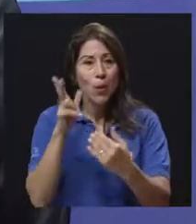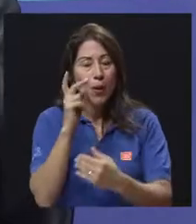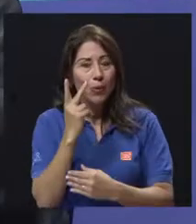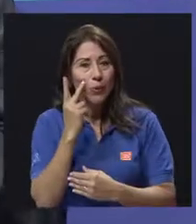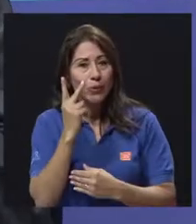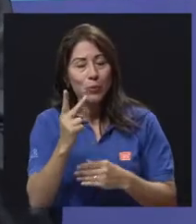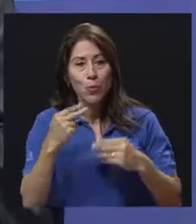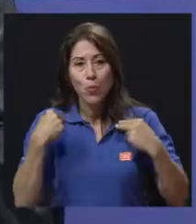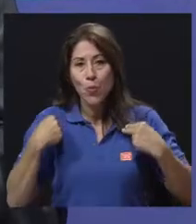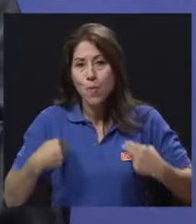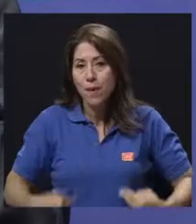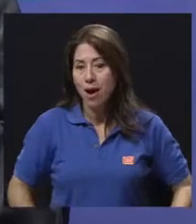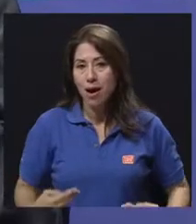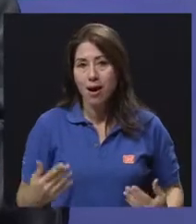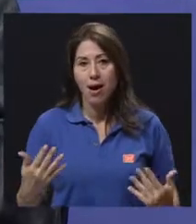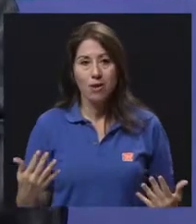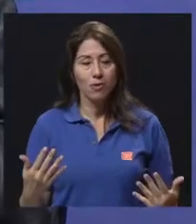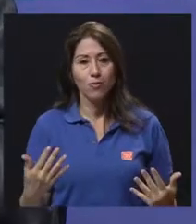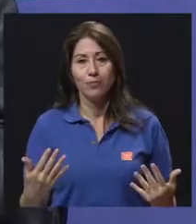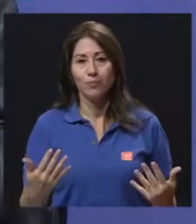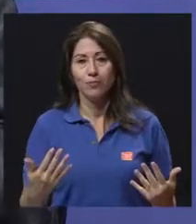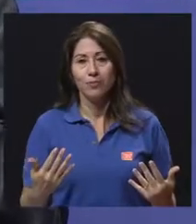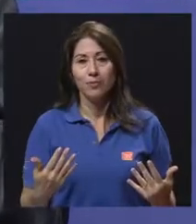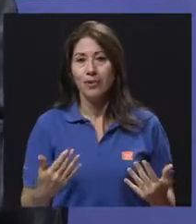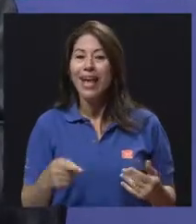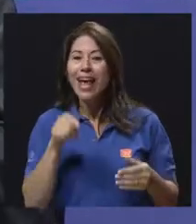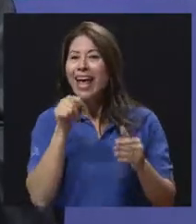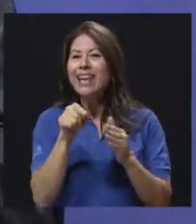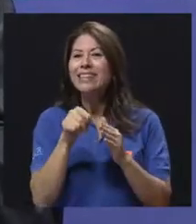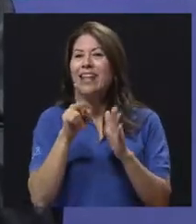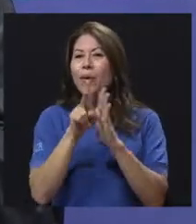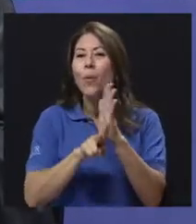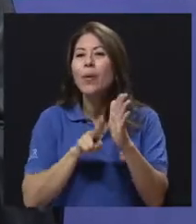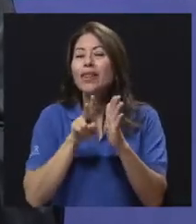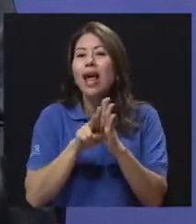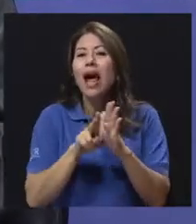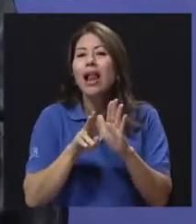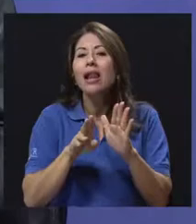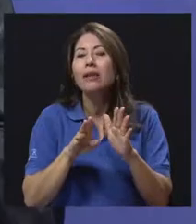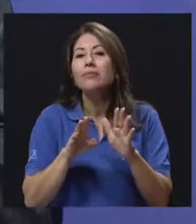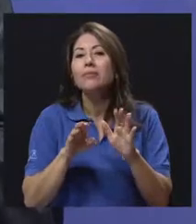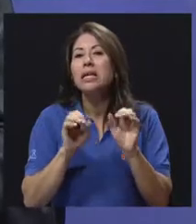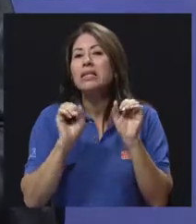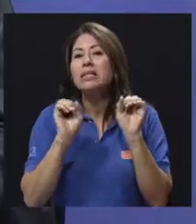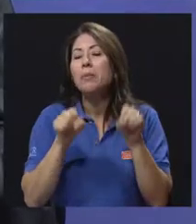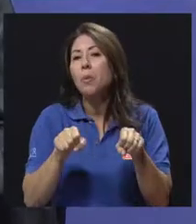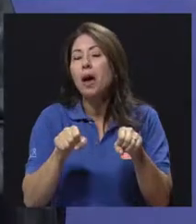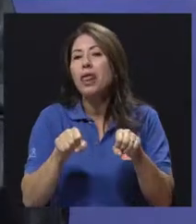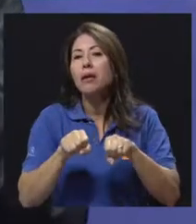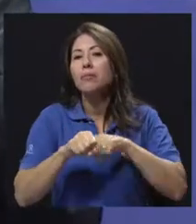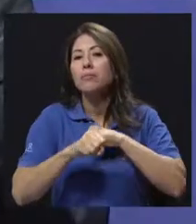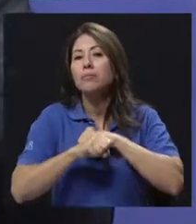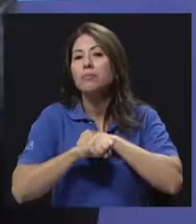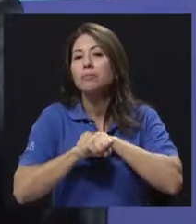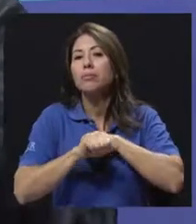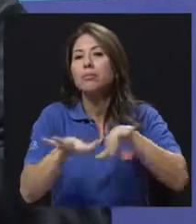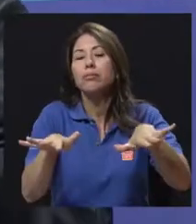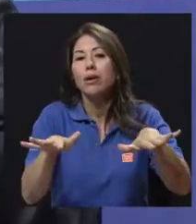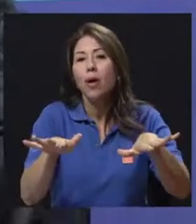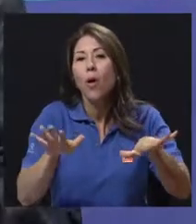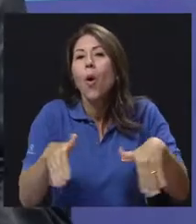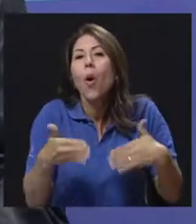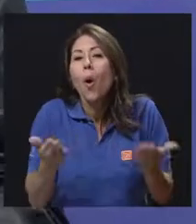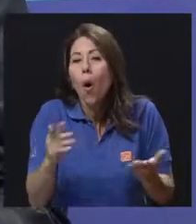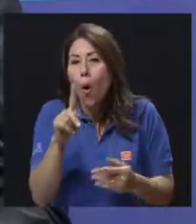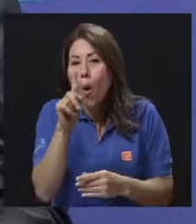audiovisuales, humanos. ¿Cómo se puede vender este documental para que puedan, digamos, continuar por